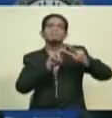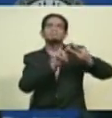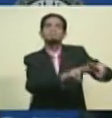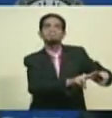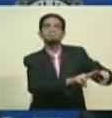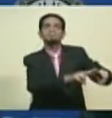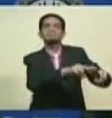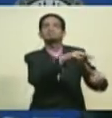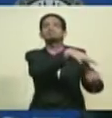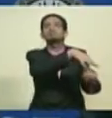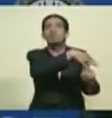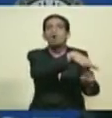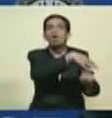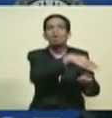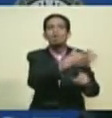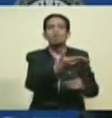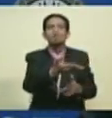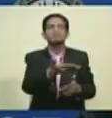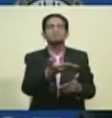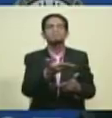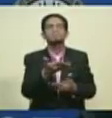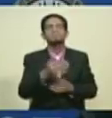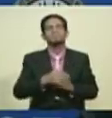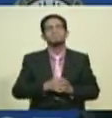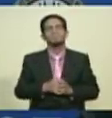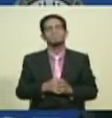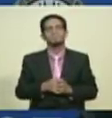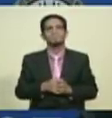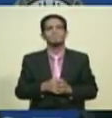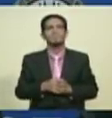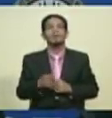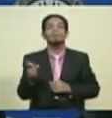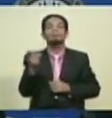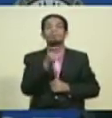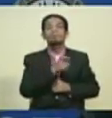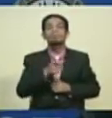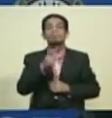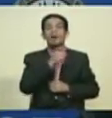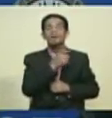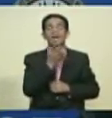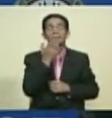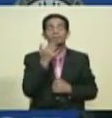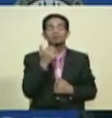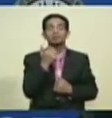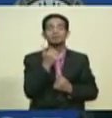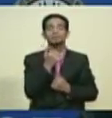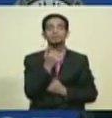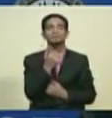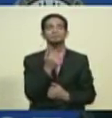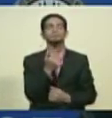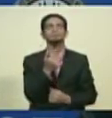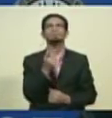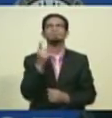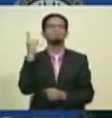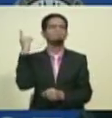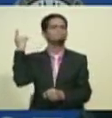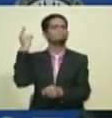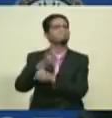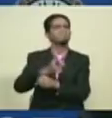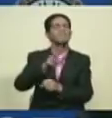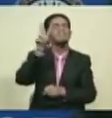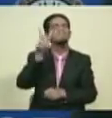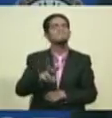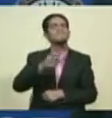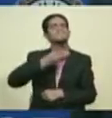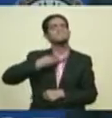para procurar lo que las órdenes que dio aquí, en esta sala, el vicepresidente de los Estados Unidos, el